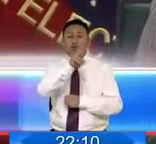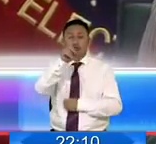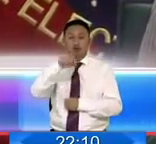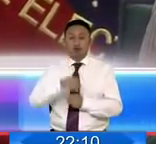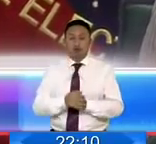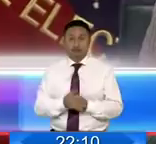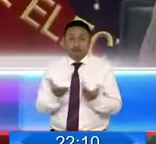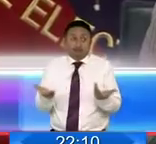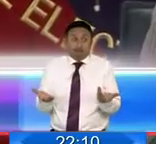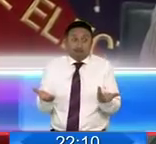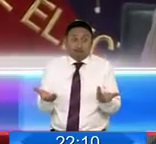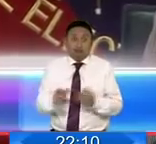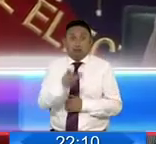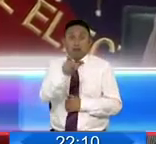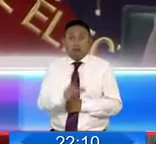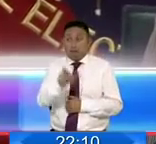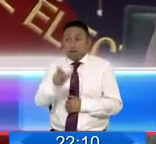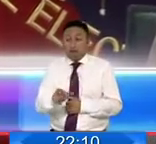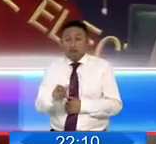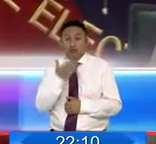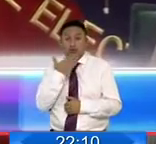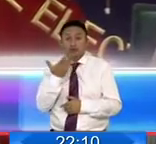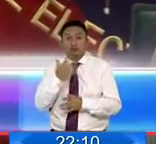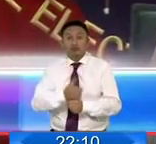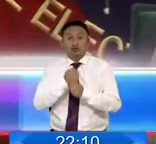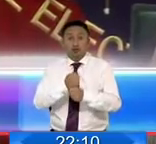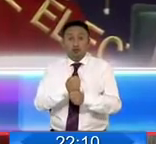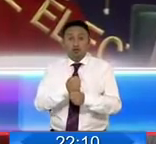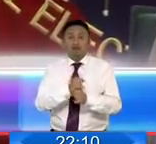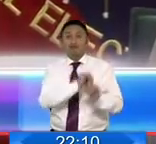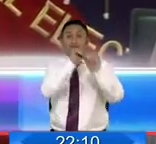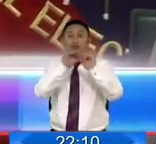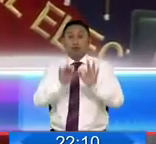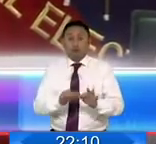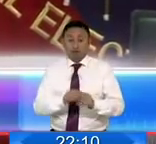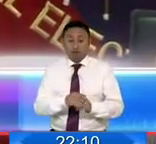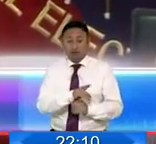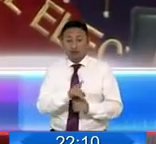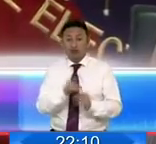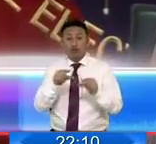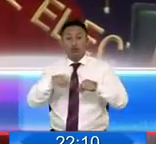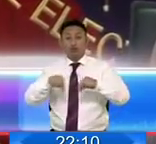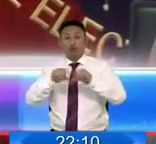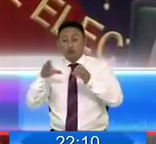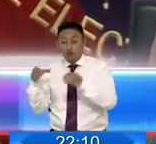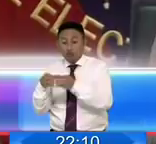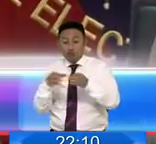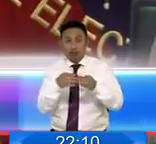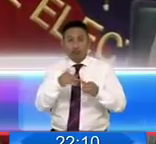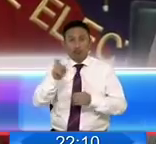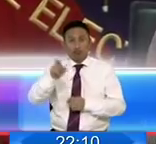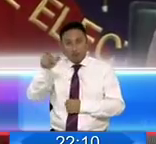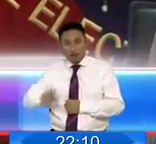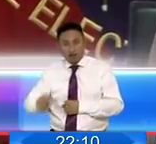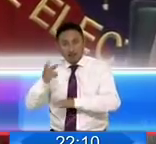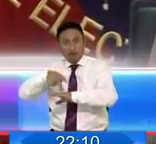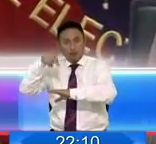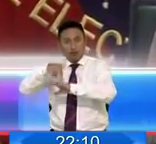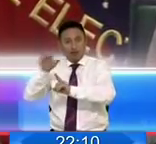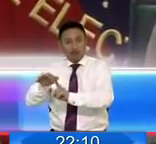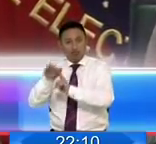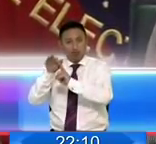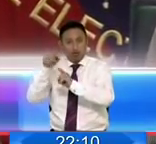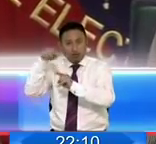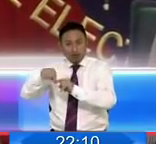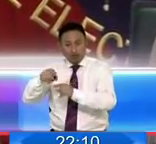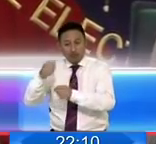Nos quedaríamos sin personal en seguridad informática, áreas sensibles que necesitamos tener personal especializado